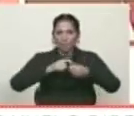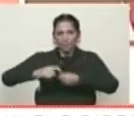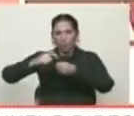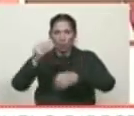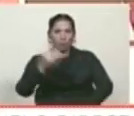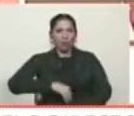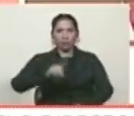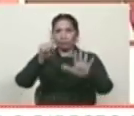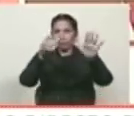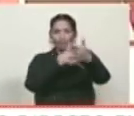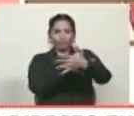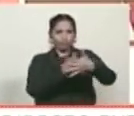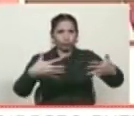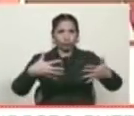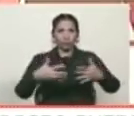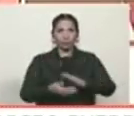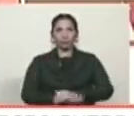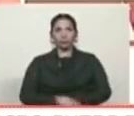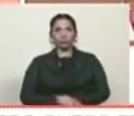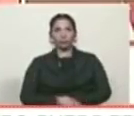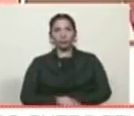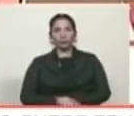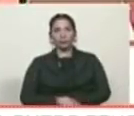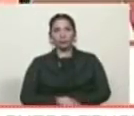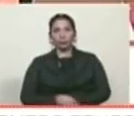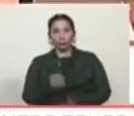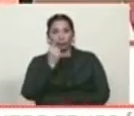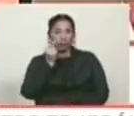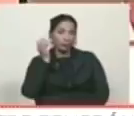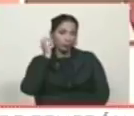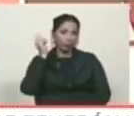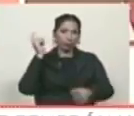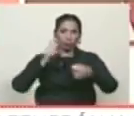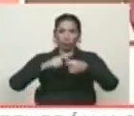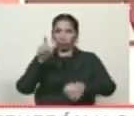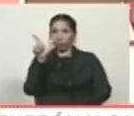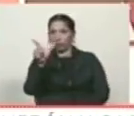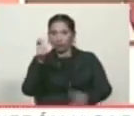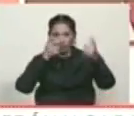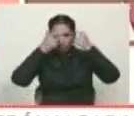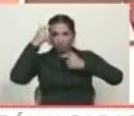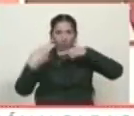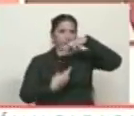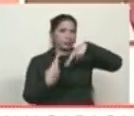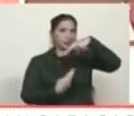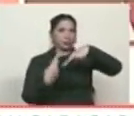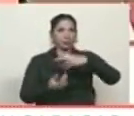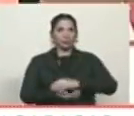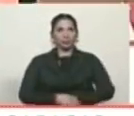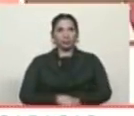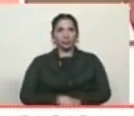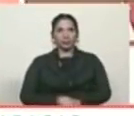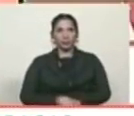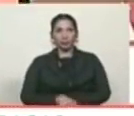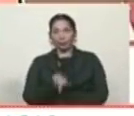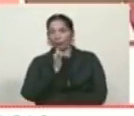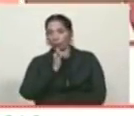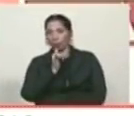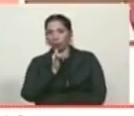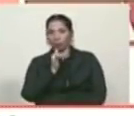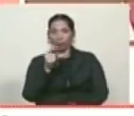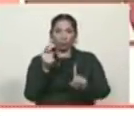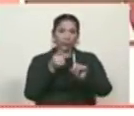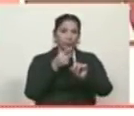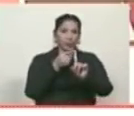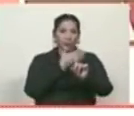millones de militantes, hombres y mujeres, que forman parte del partido de Chávez, del partido de la Revolución, informarles en nombre, en primer lugar,